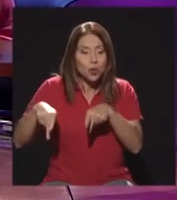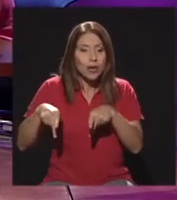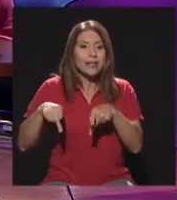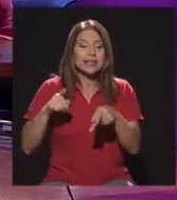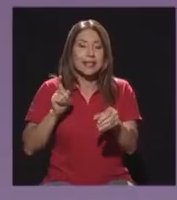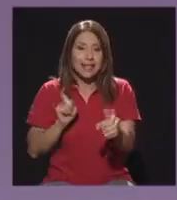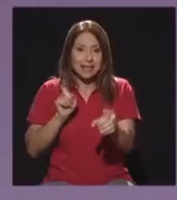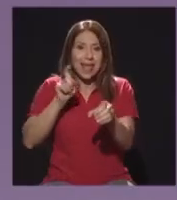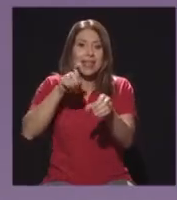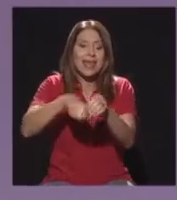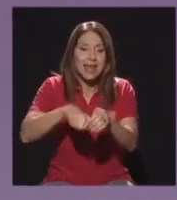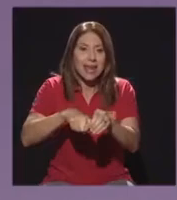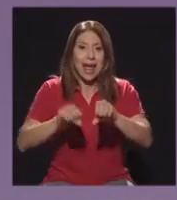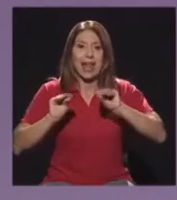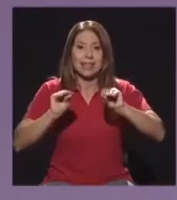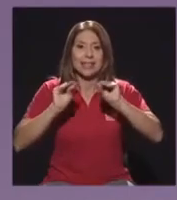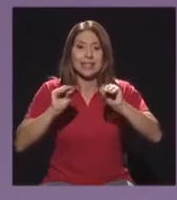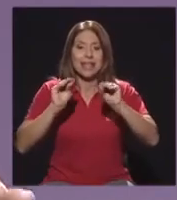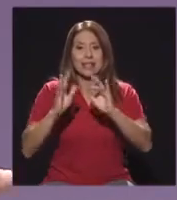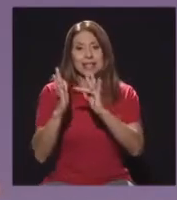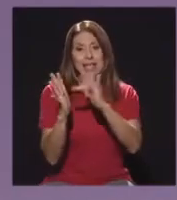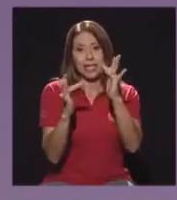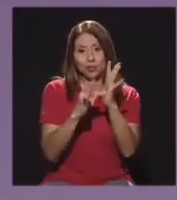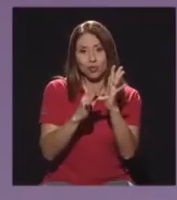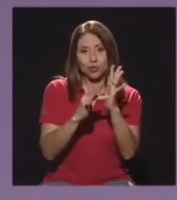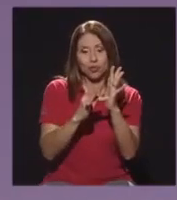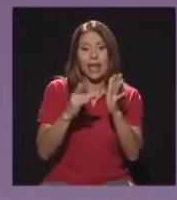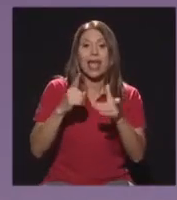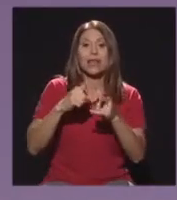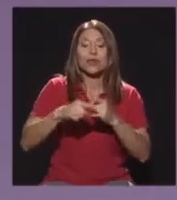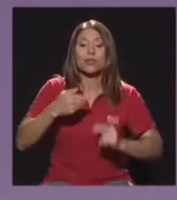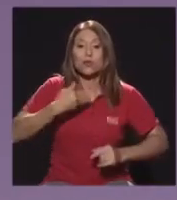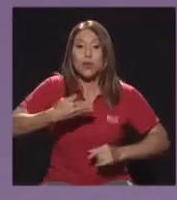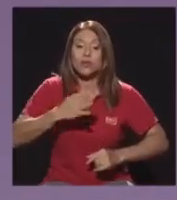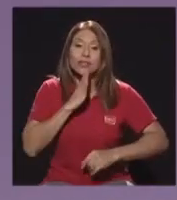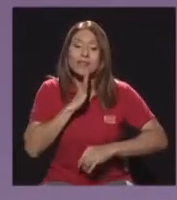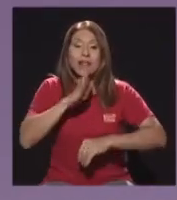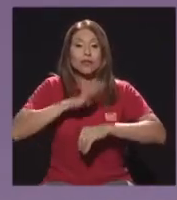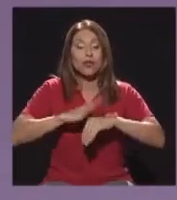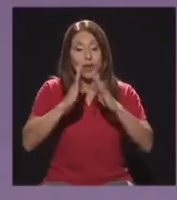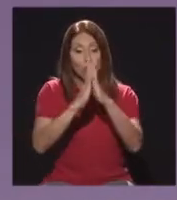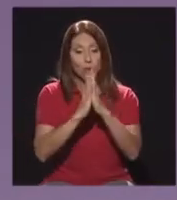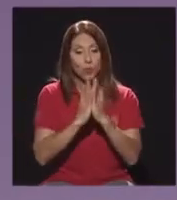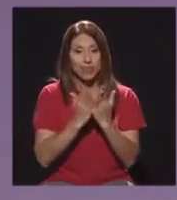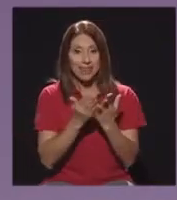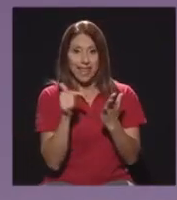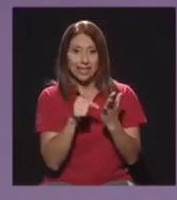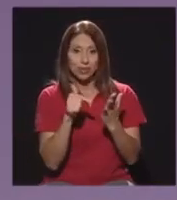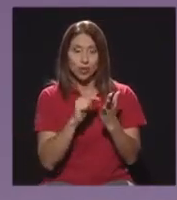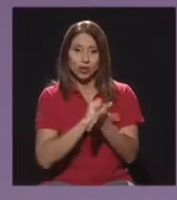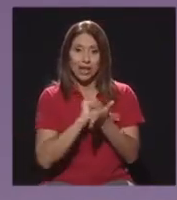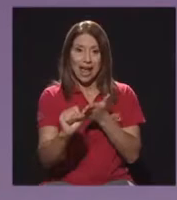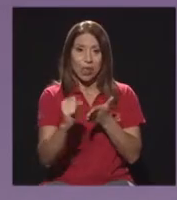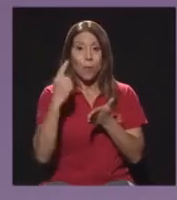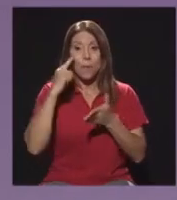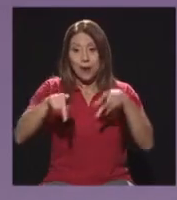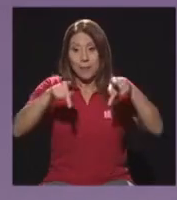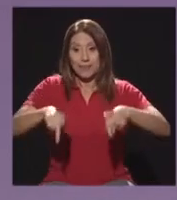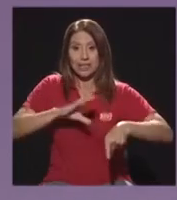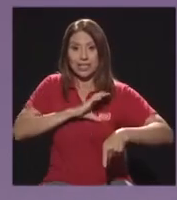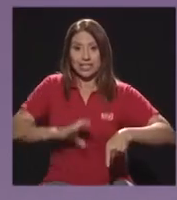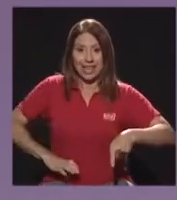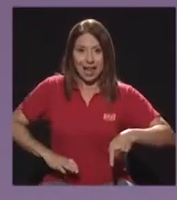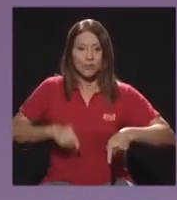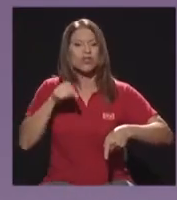manera a las enseñanzas de jesús entonces cuando se está hablando de un texto sagrado para el cristianismo pues efectivamente